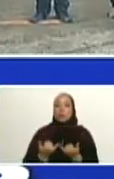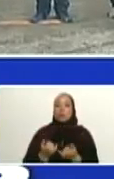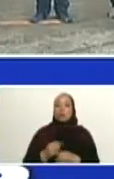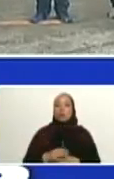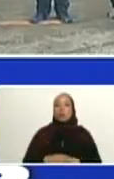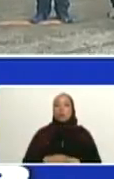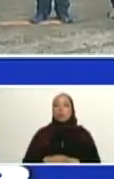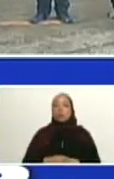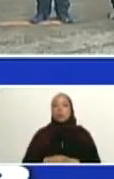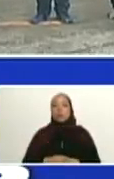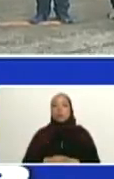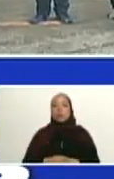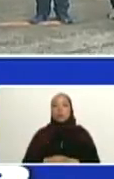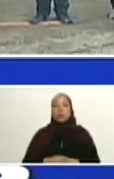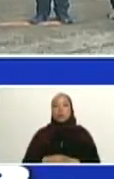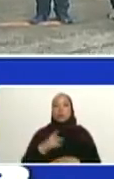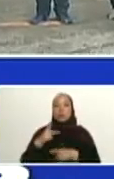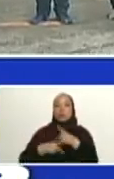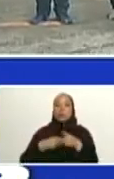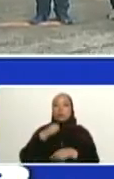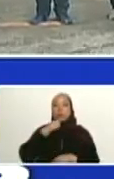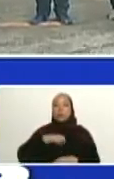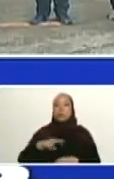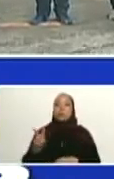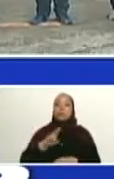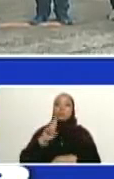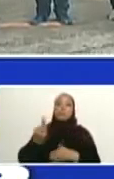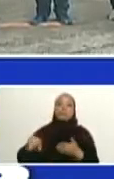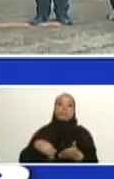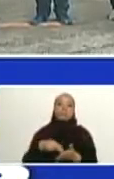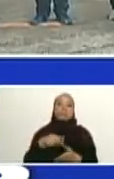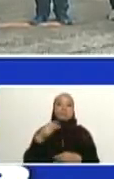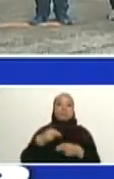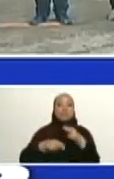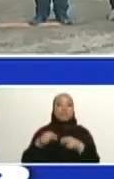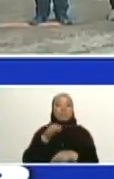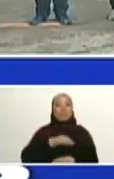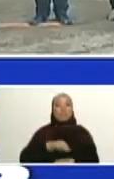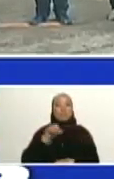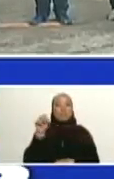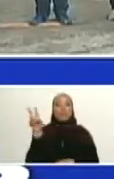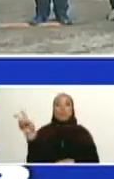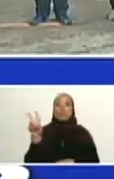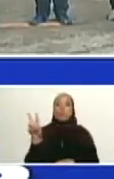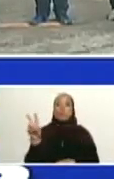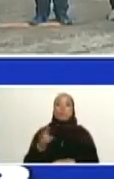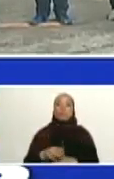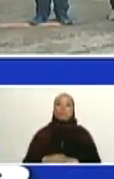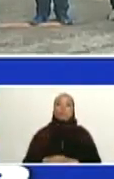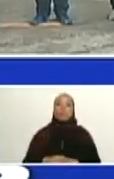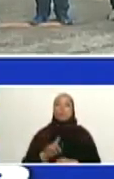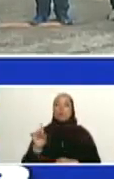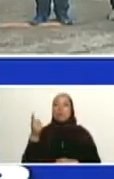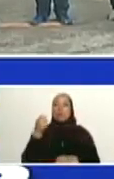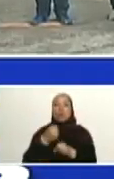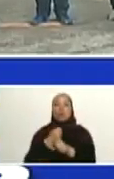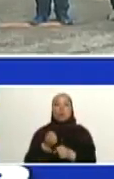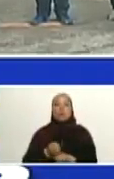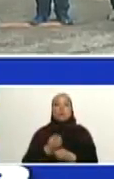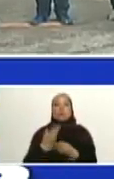etapa del proceso histórico de liberación nacional y de construcción del socialismo en Venezuela. El primer